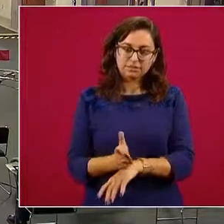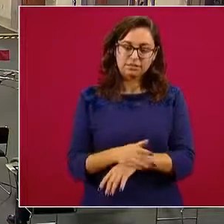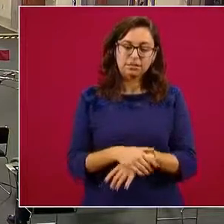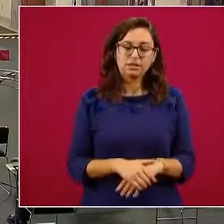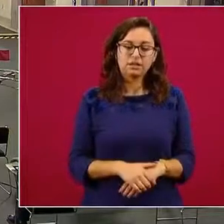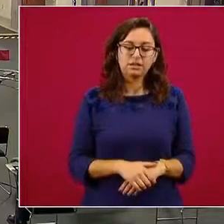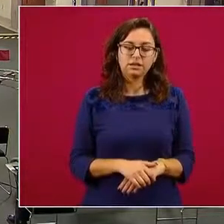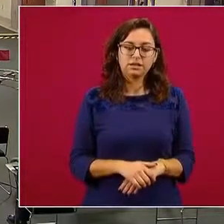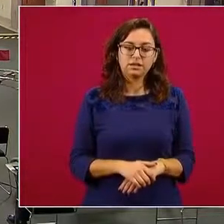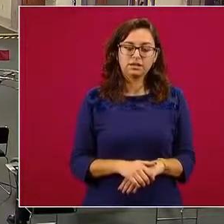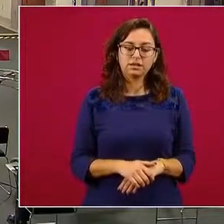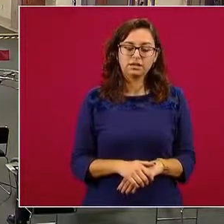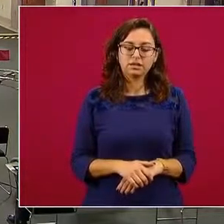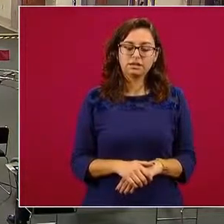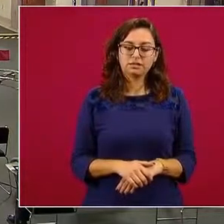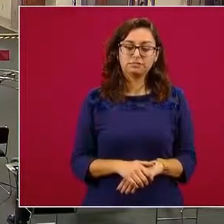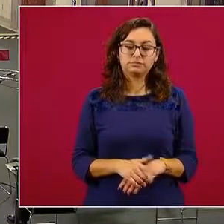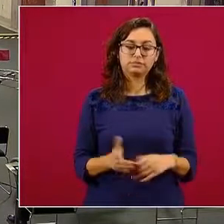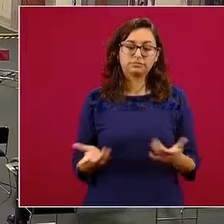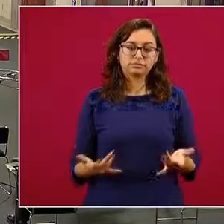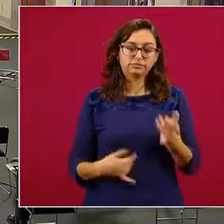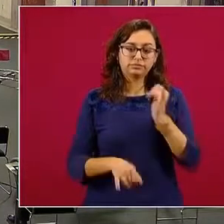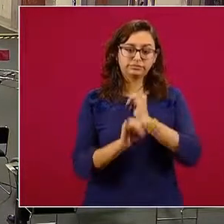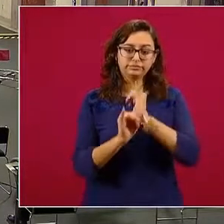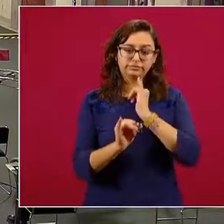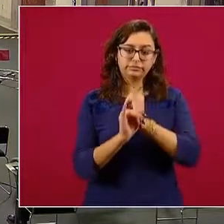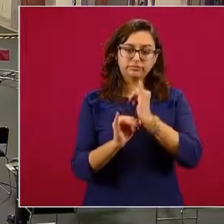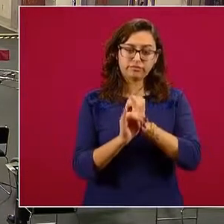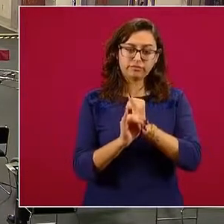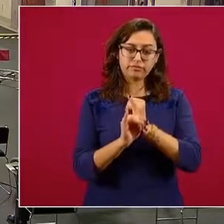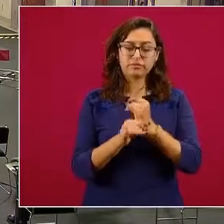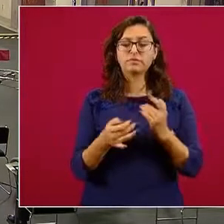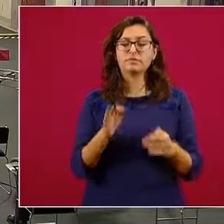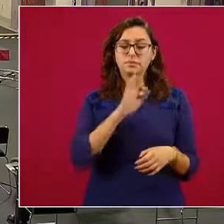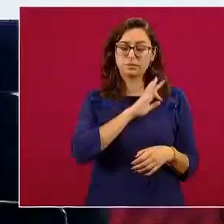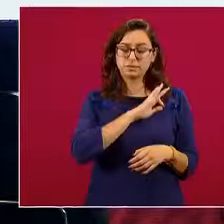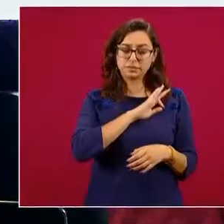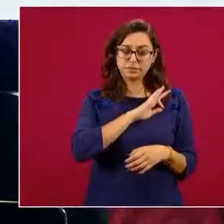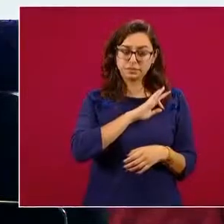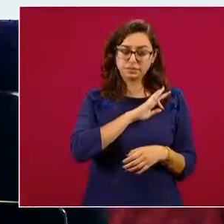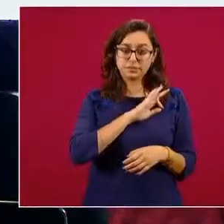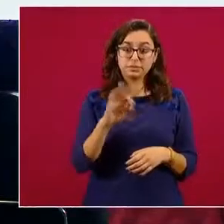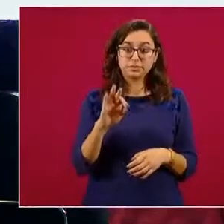virtual que nos permite tener